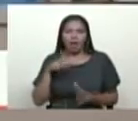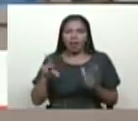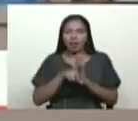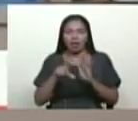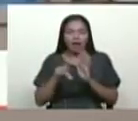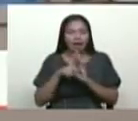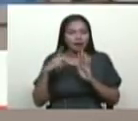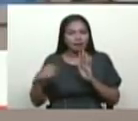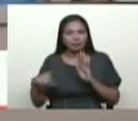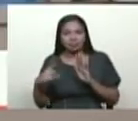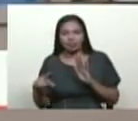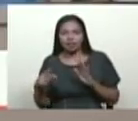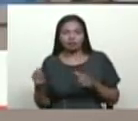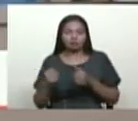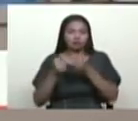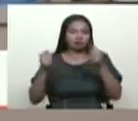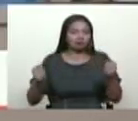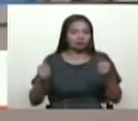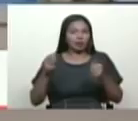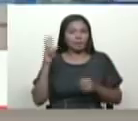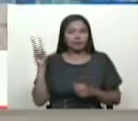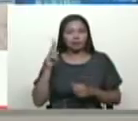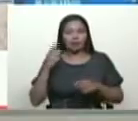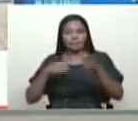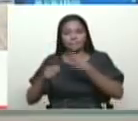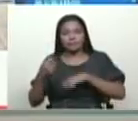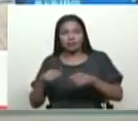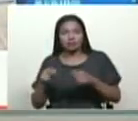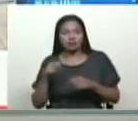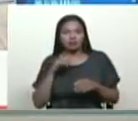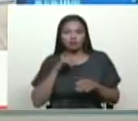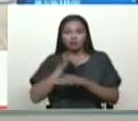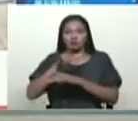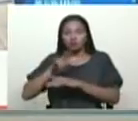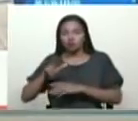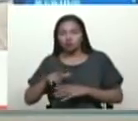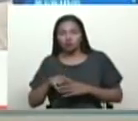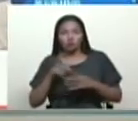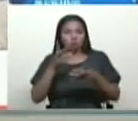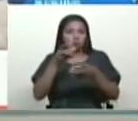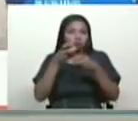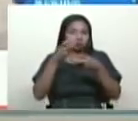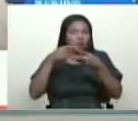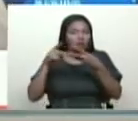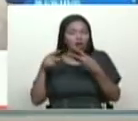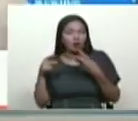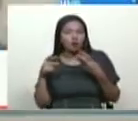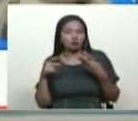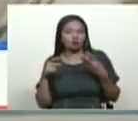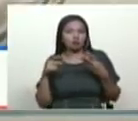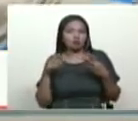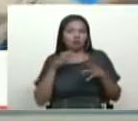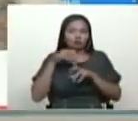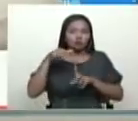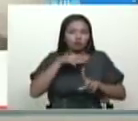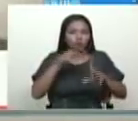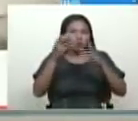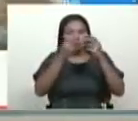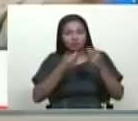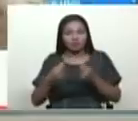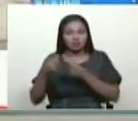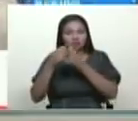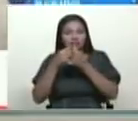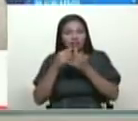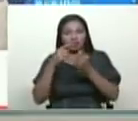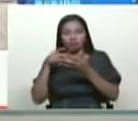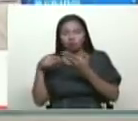impedir que Venezuela pueda vender sus productos al exterior, pueda cobrar, la persecución financiera en todas las